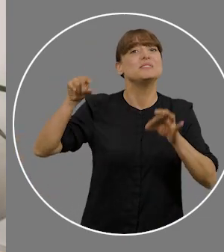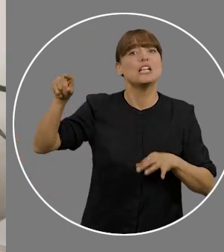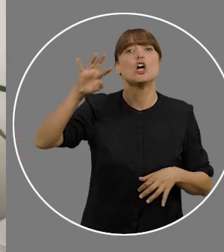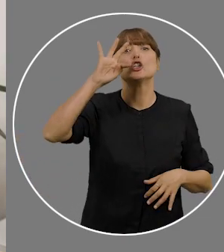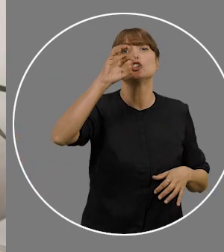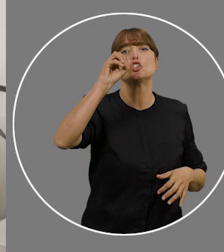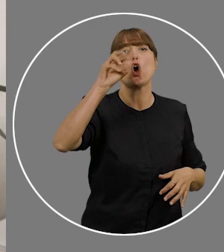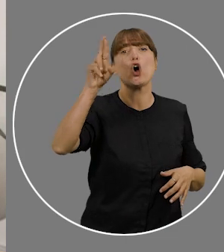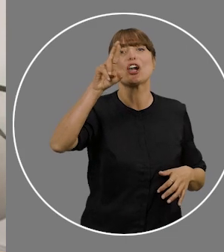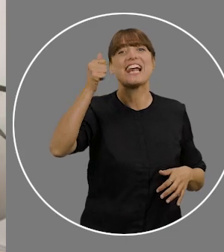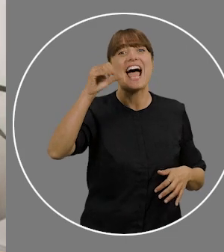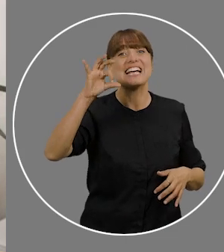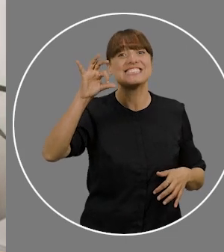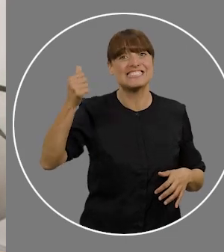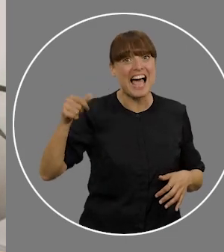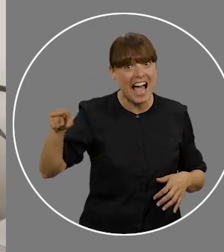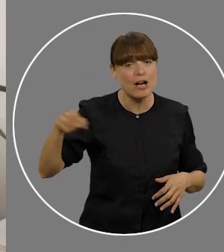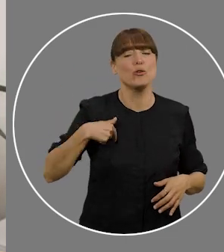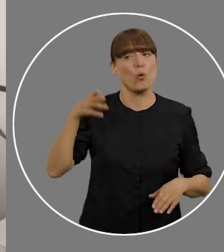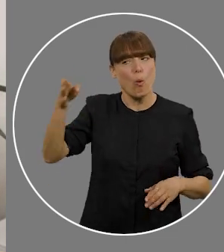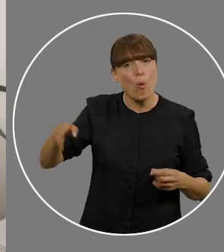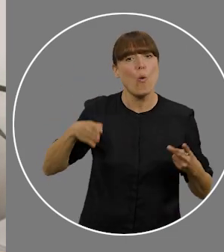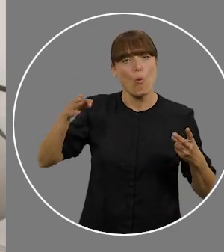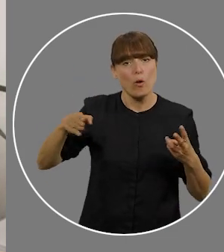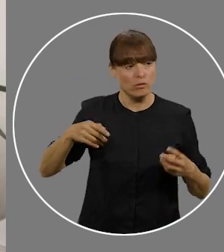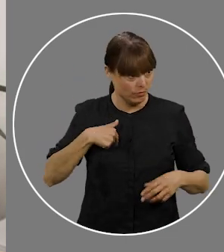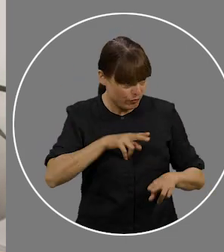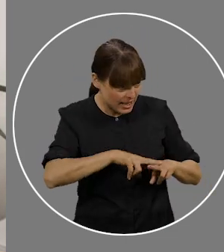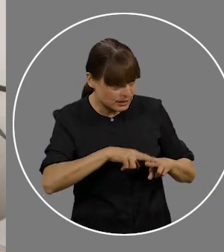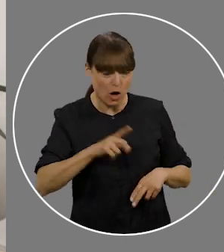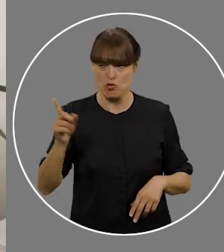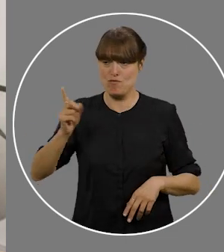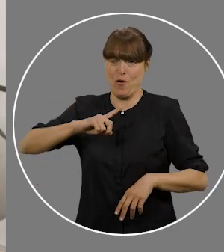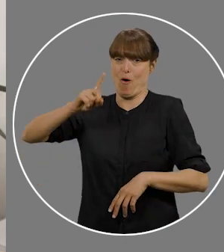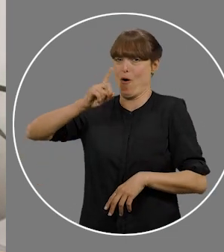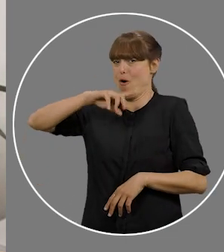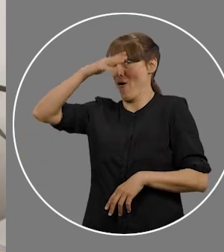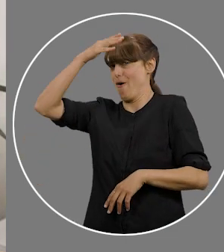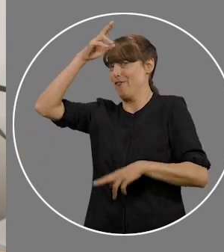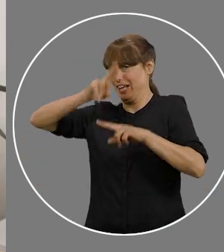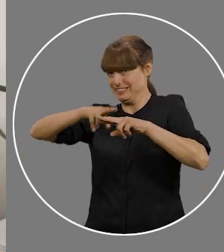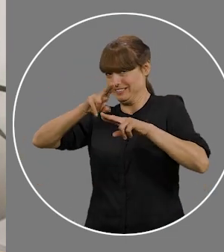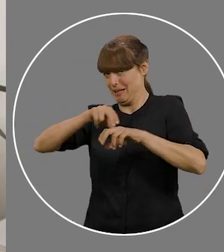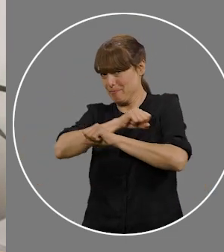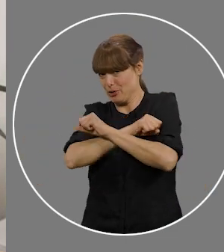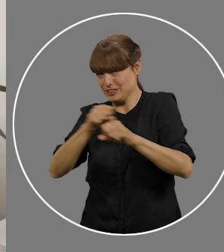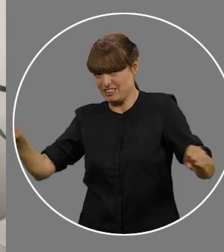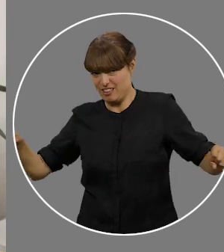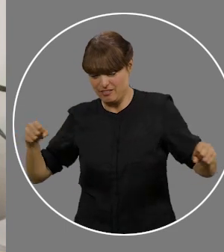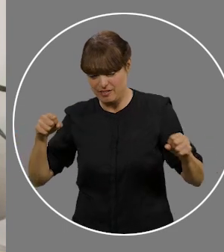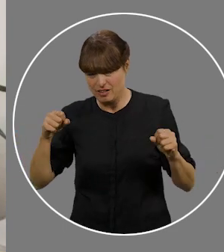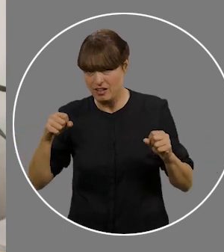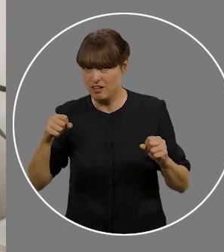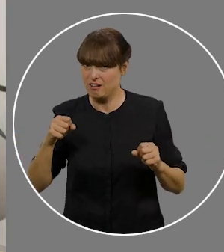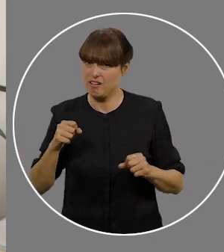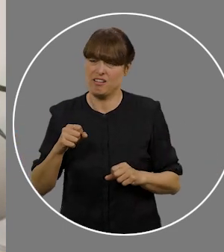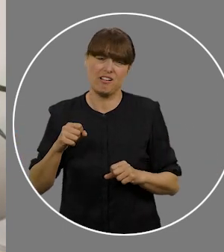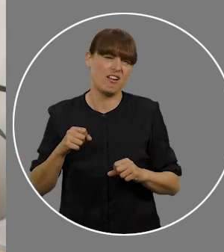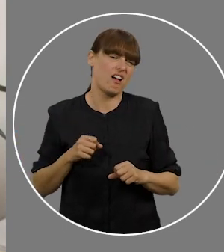la terraza esa sí que íbamos, porque yo misma sí iba. ¿Fiesta? No, fiesta nunca. ¿Fiesta? Hoy, para fiesta